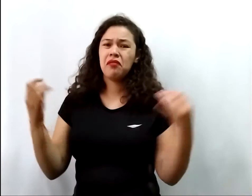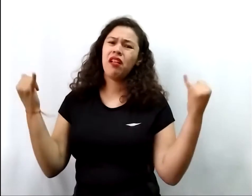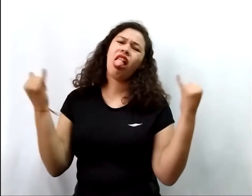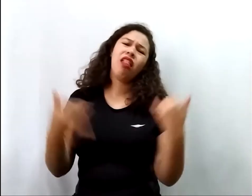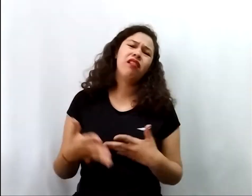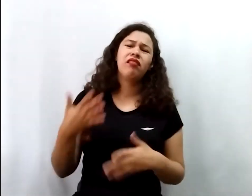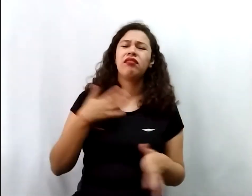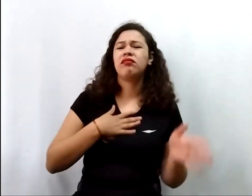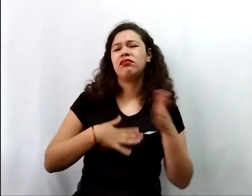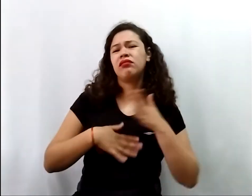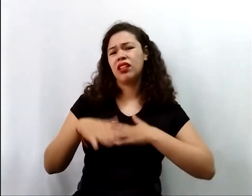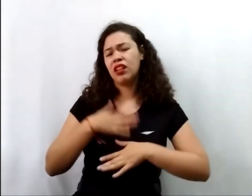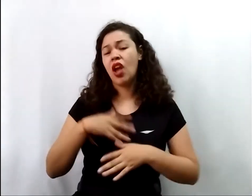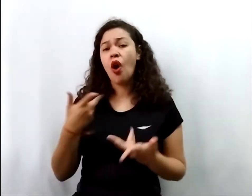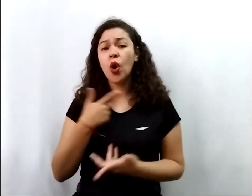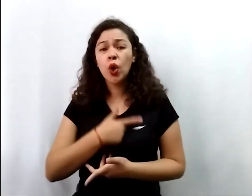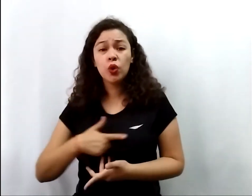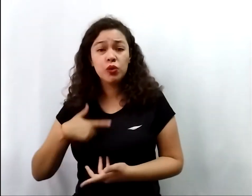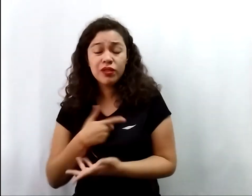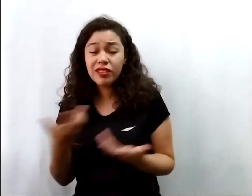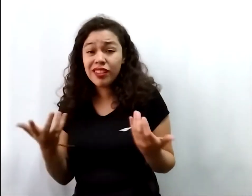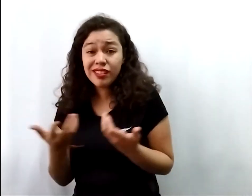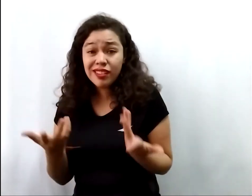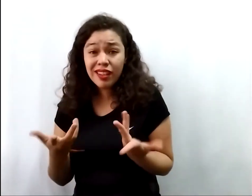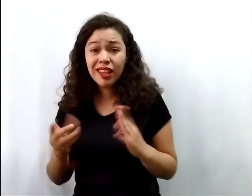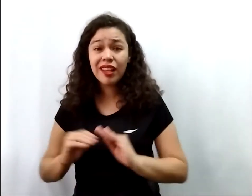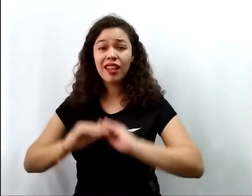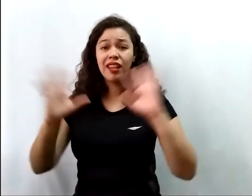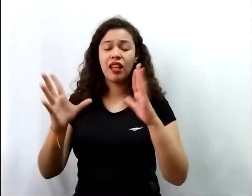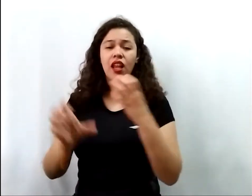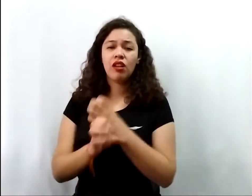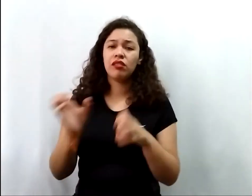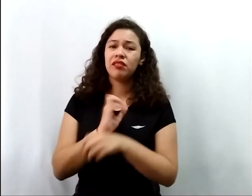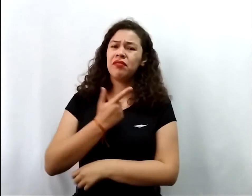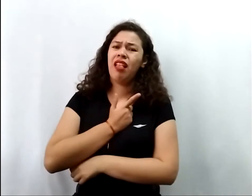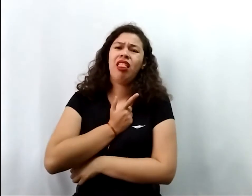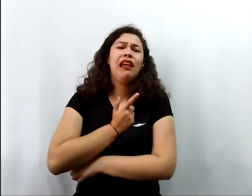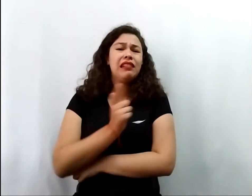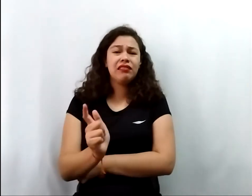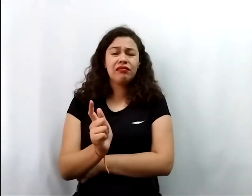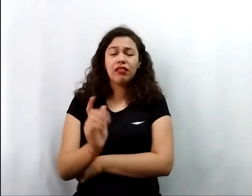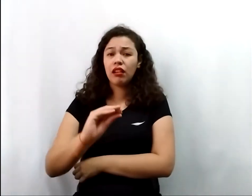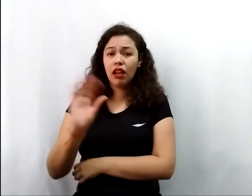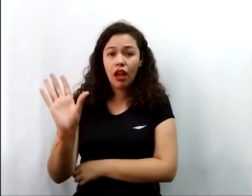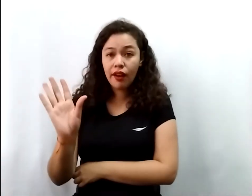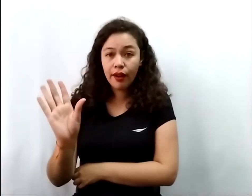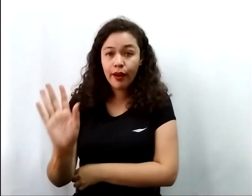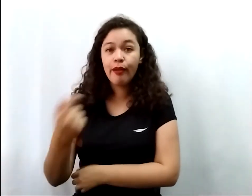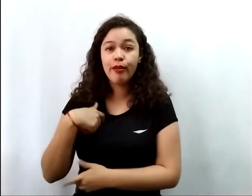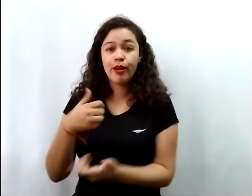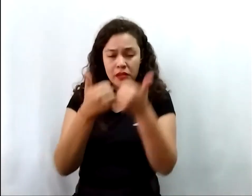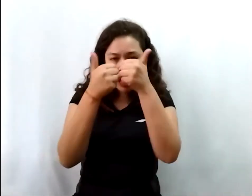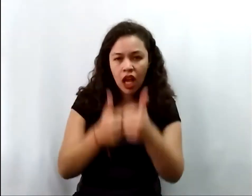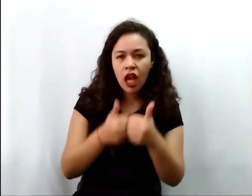realmente hacerlo con gusto. Por supuesto que hay cosas que a mí no me agradan, pero no me voy a estancar ahí porque